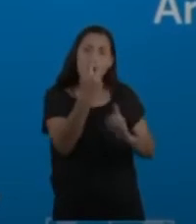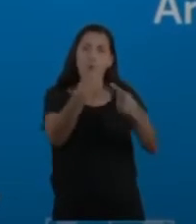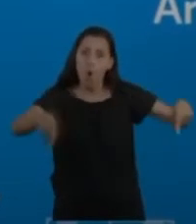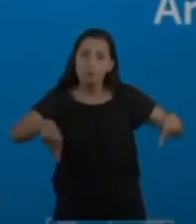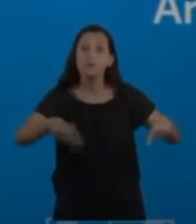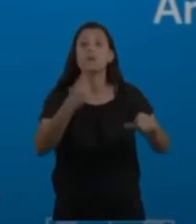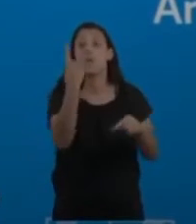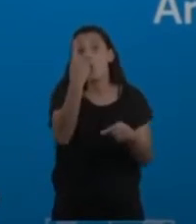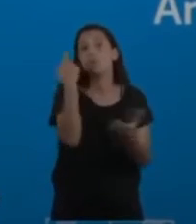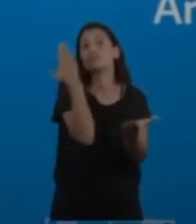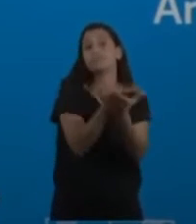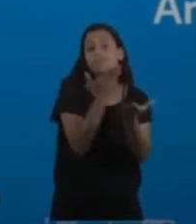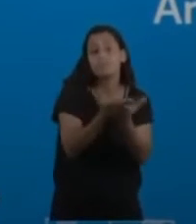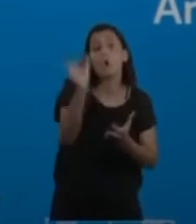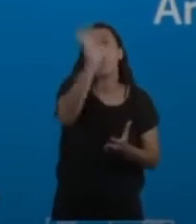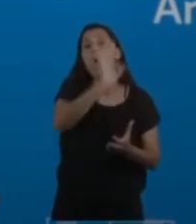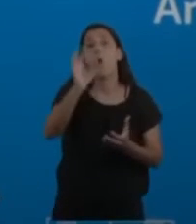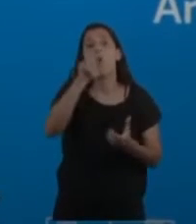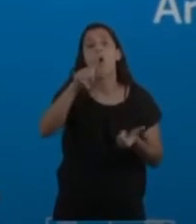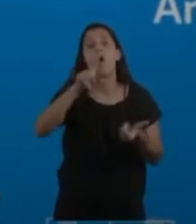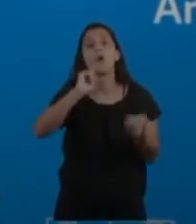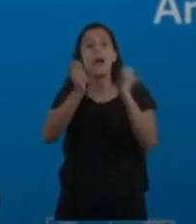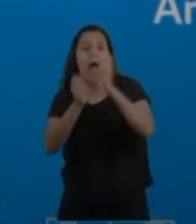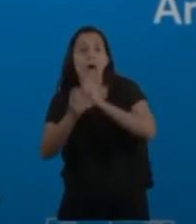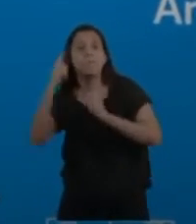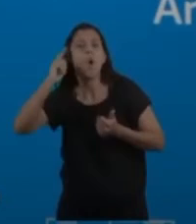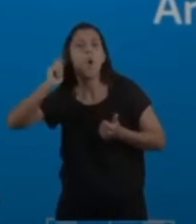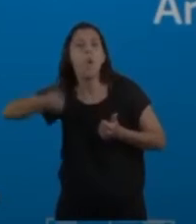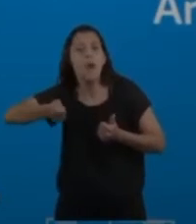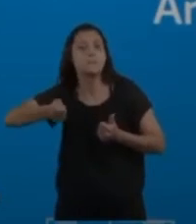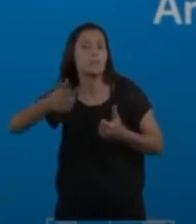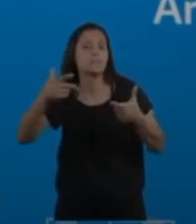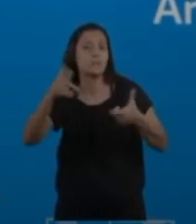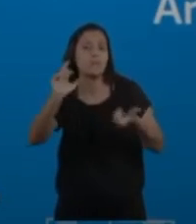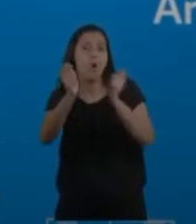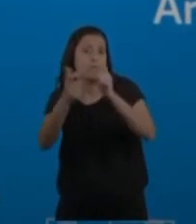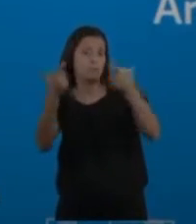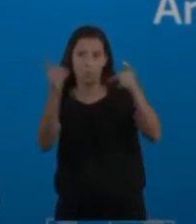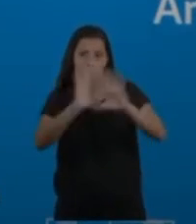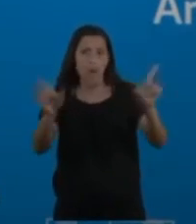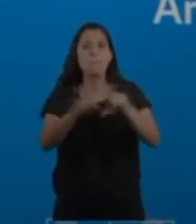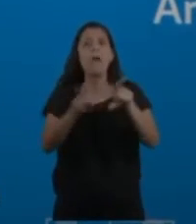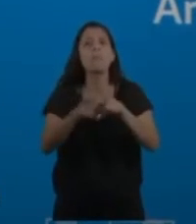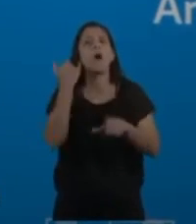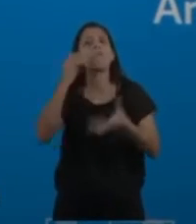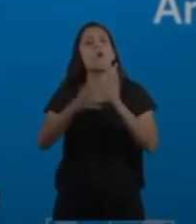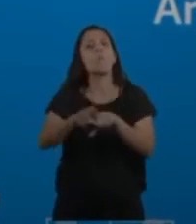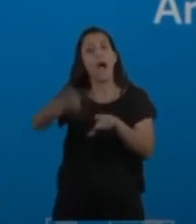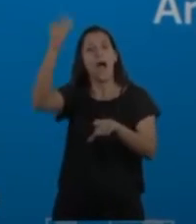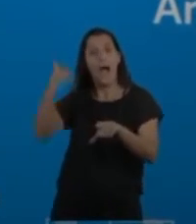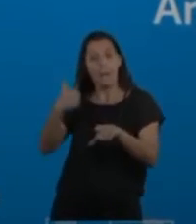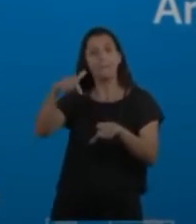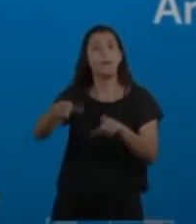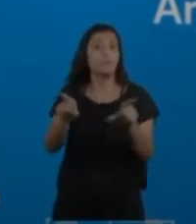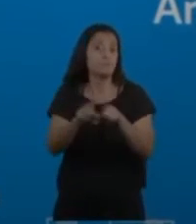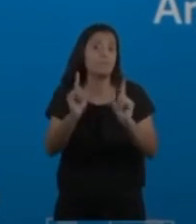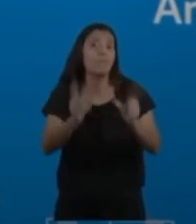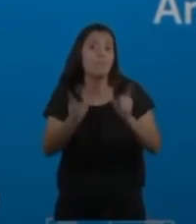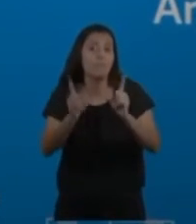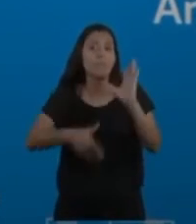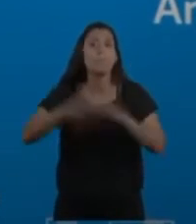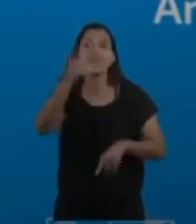ver con la presentación de eterna o la remoción de los jueces no han sido modificadas no se propone ninguna modificación y siguen siendo